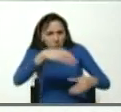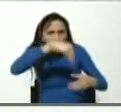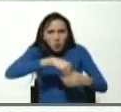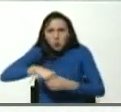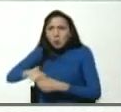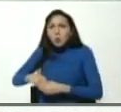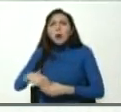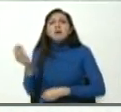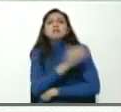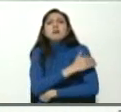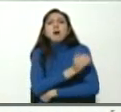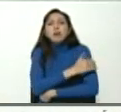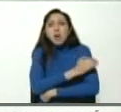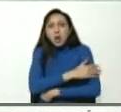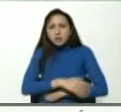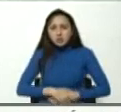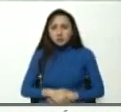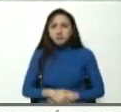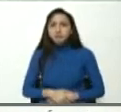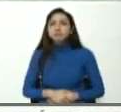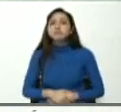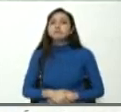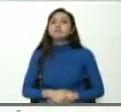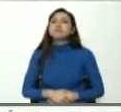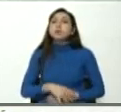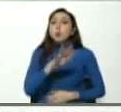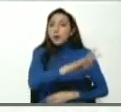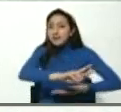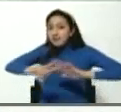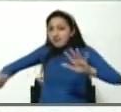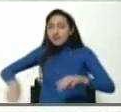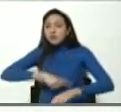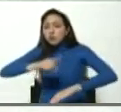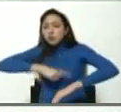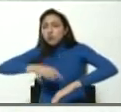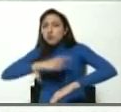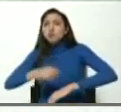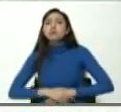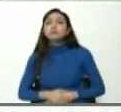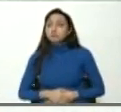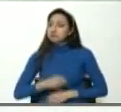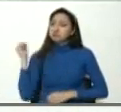derecha en 47 horas fue derrotado